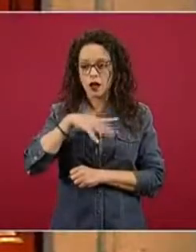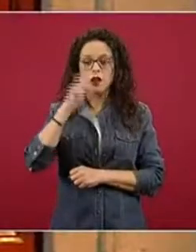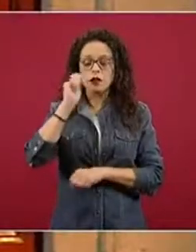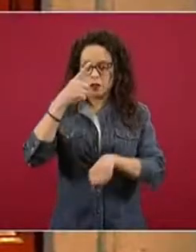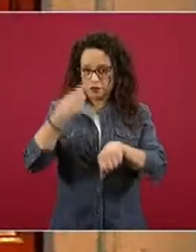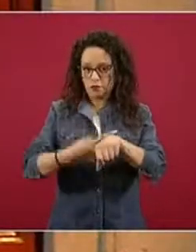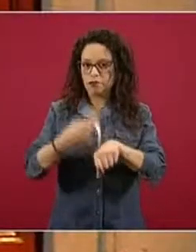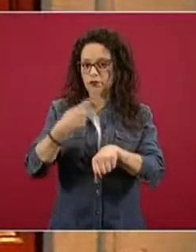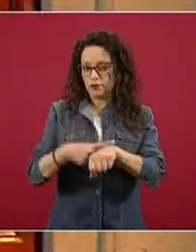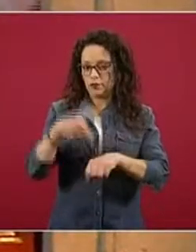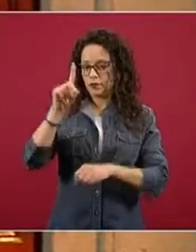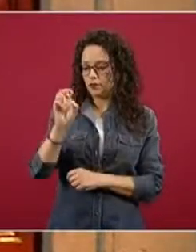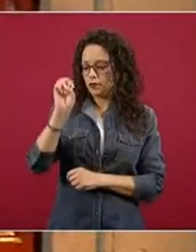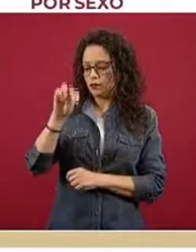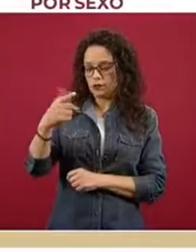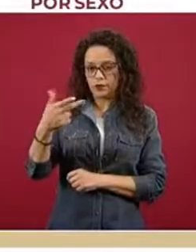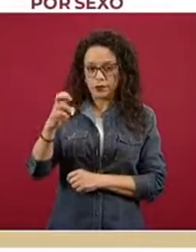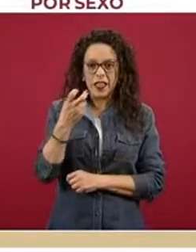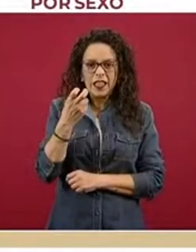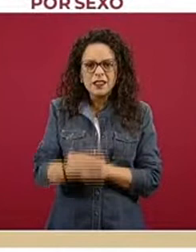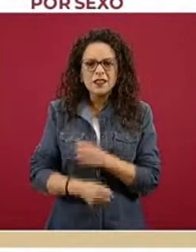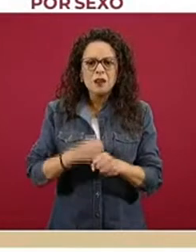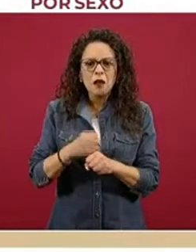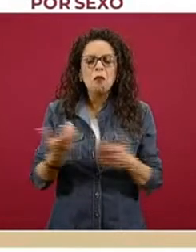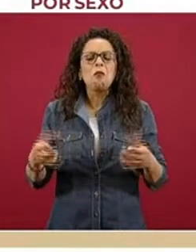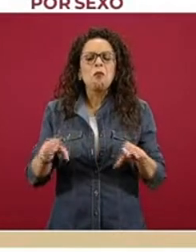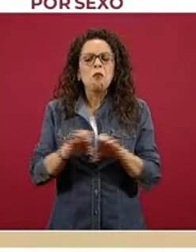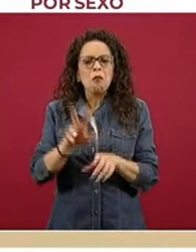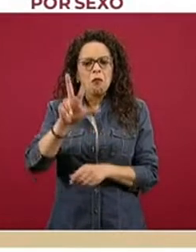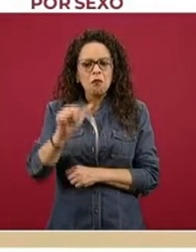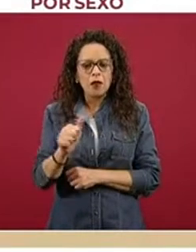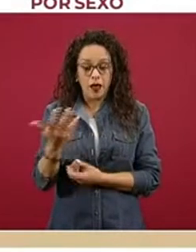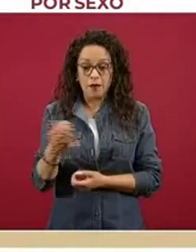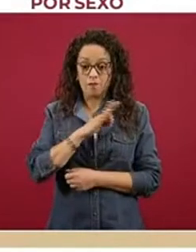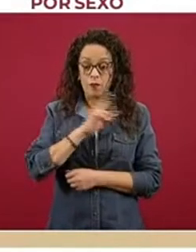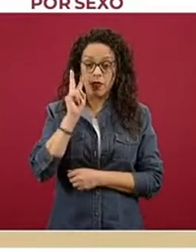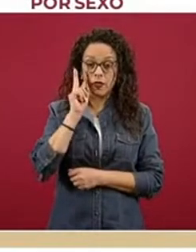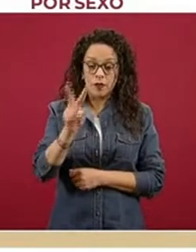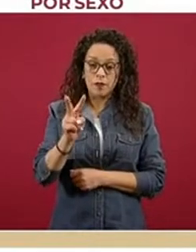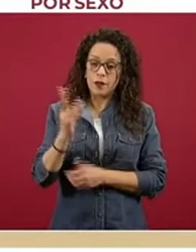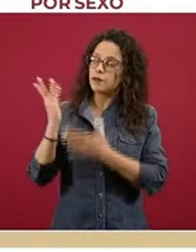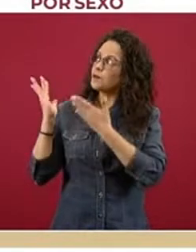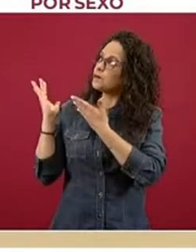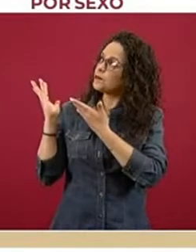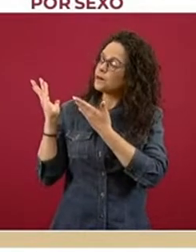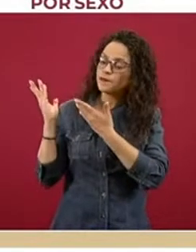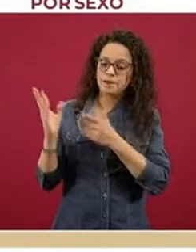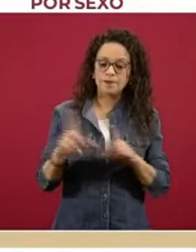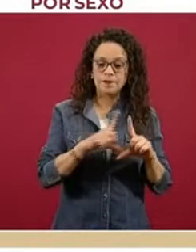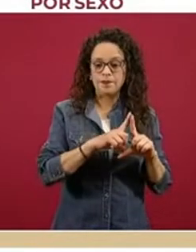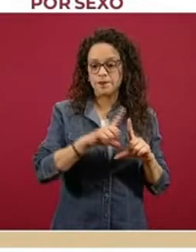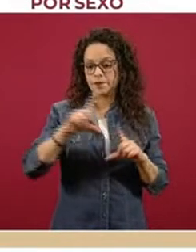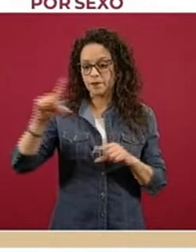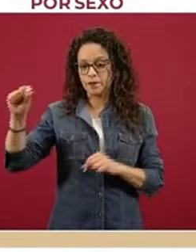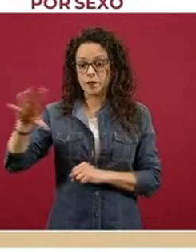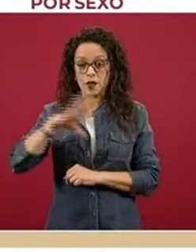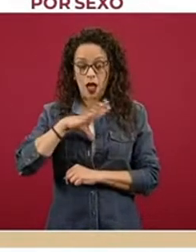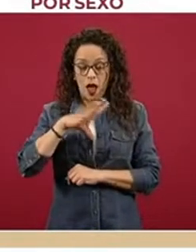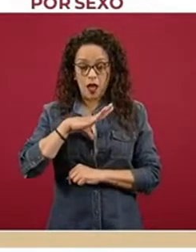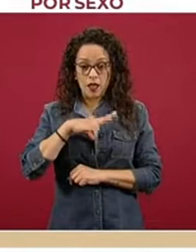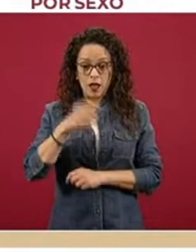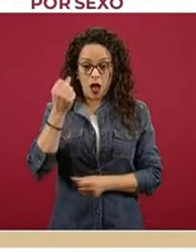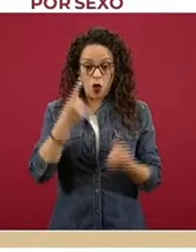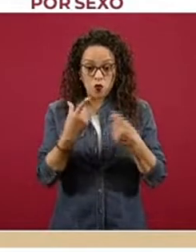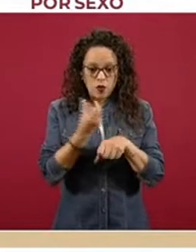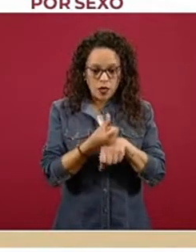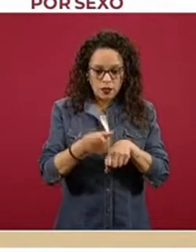año, ¿cómo estamos? Este año nosotros podemos identificar que hay semanas en